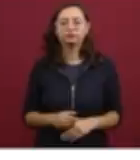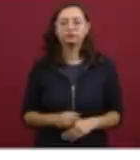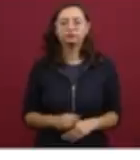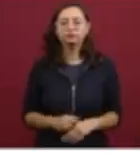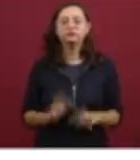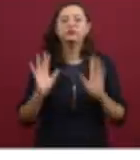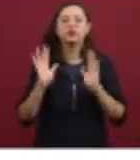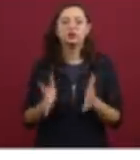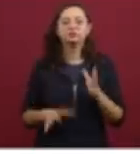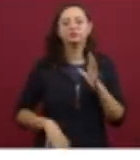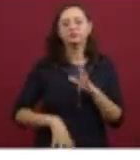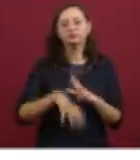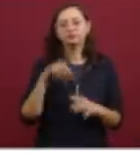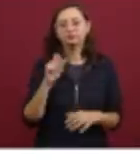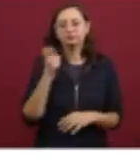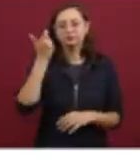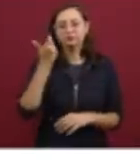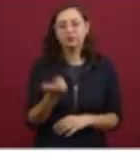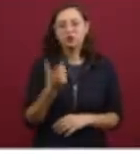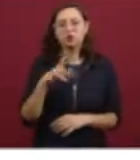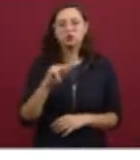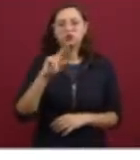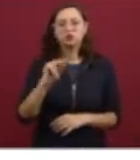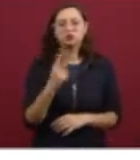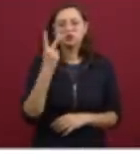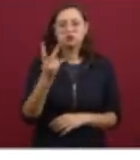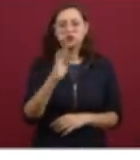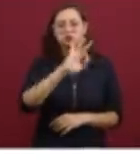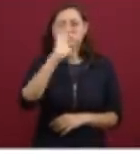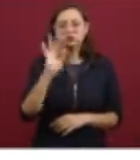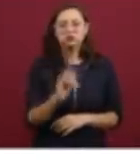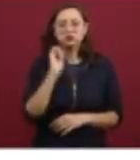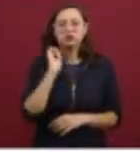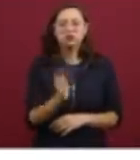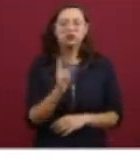cobrado el 82%, es decir,